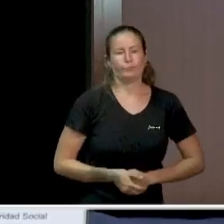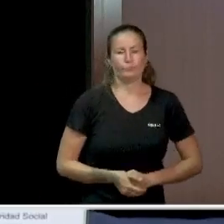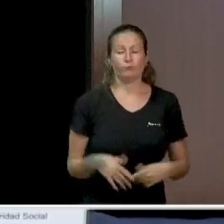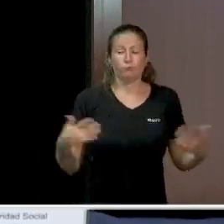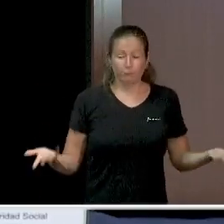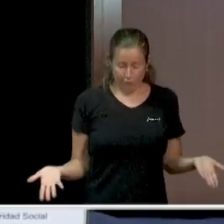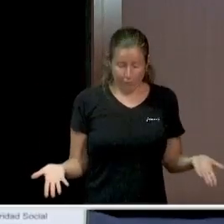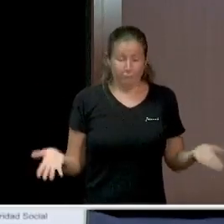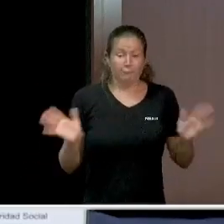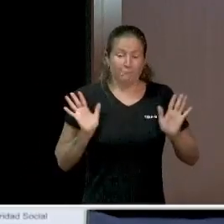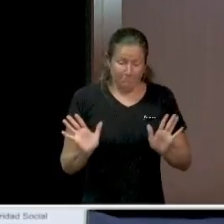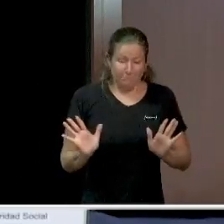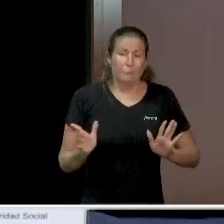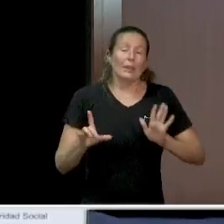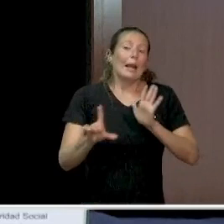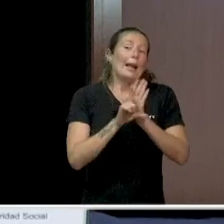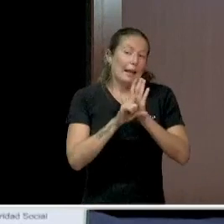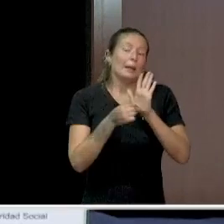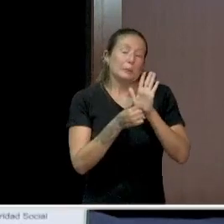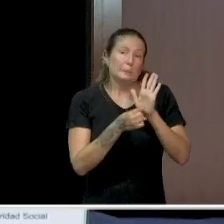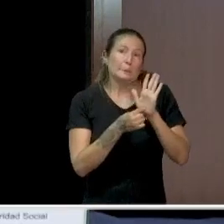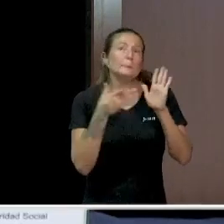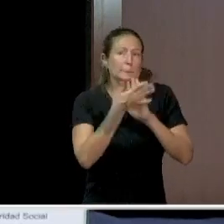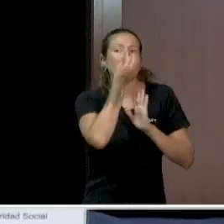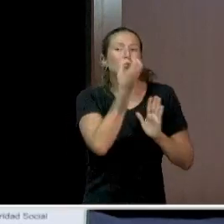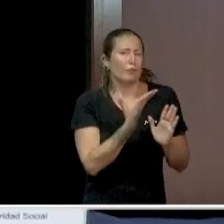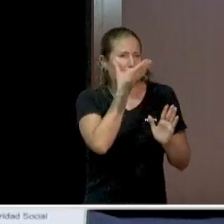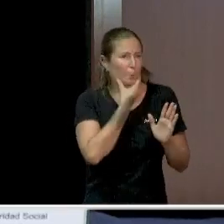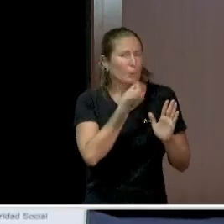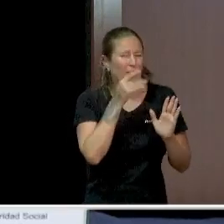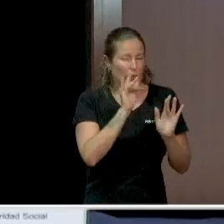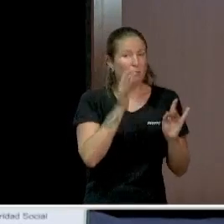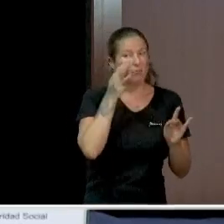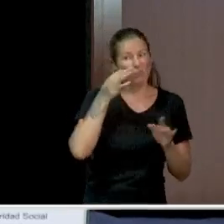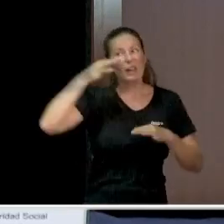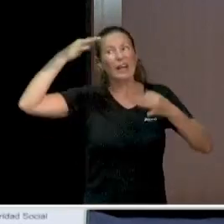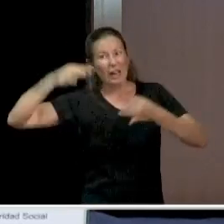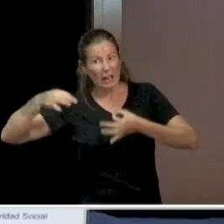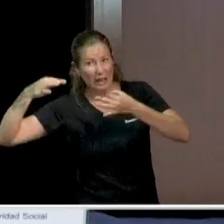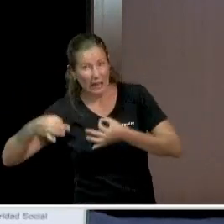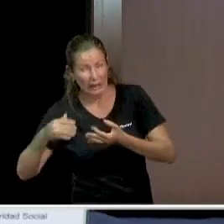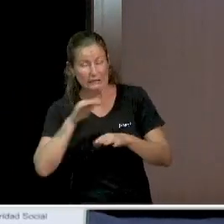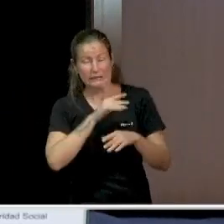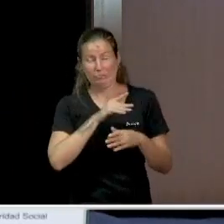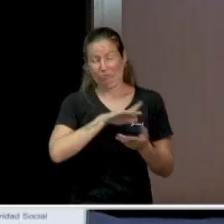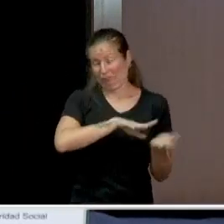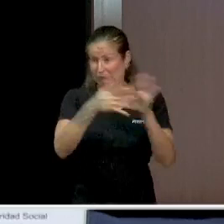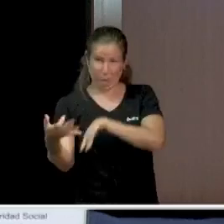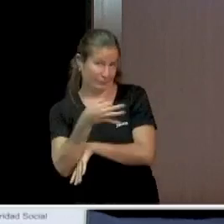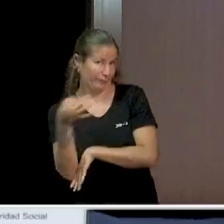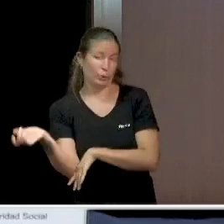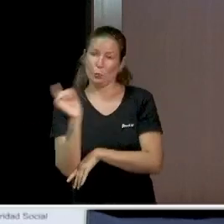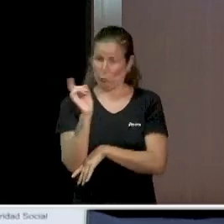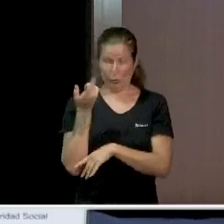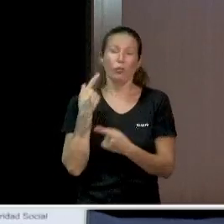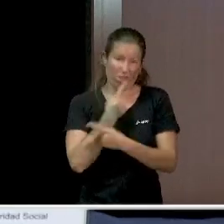No obstante, las leyes son una cosa y la realidad suele ser tozuda. Y he de decirles, aunque